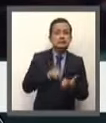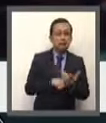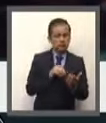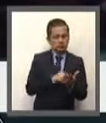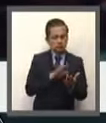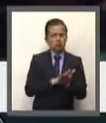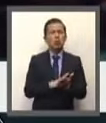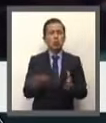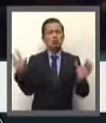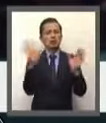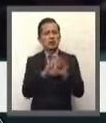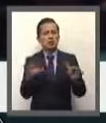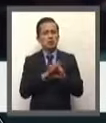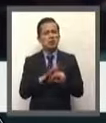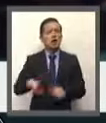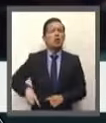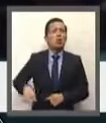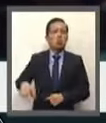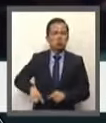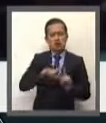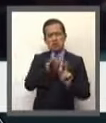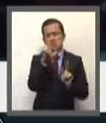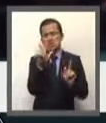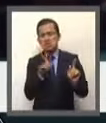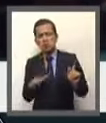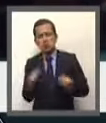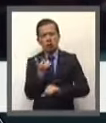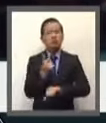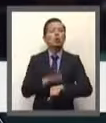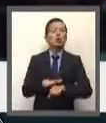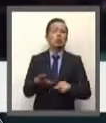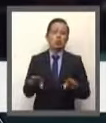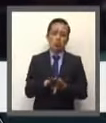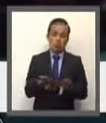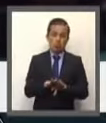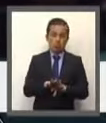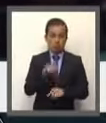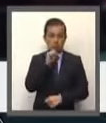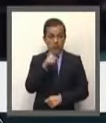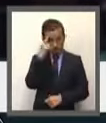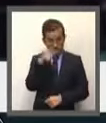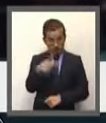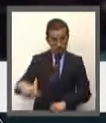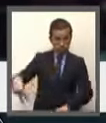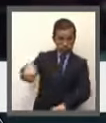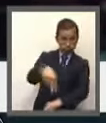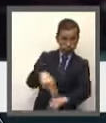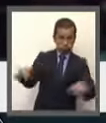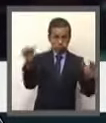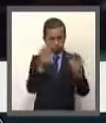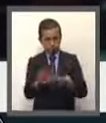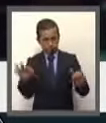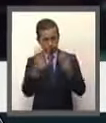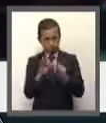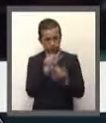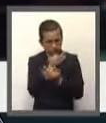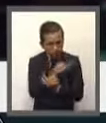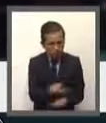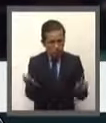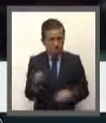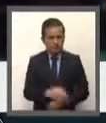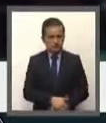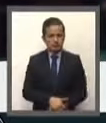guarda la administración pública y pronuncie un mensaje con ese motivo. Propongo,